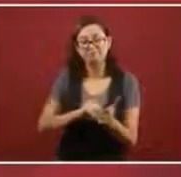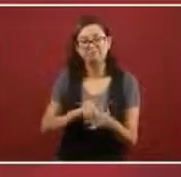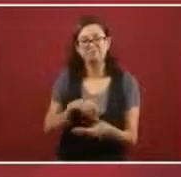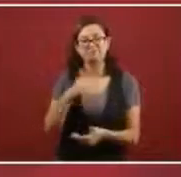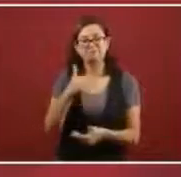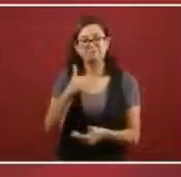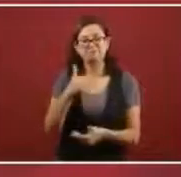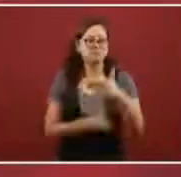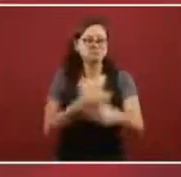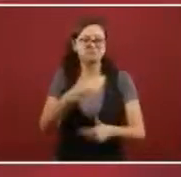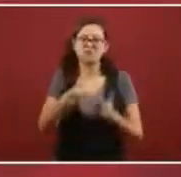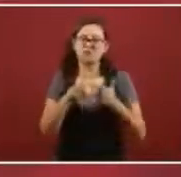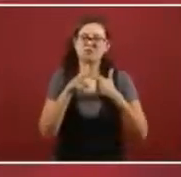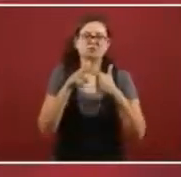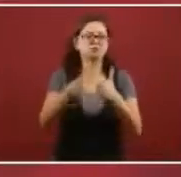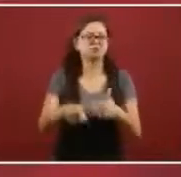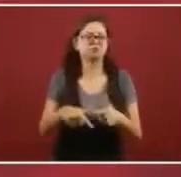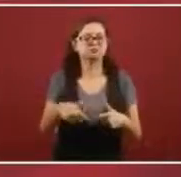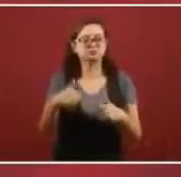las reformas